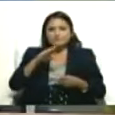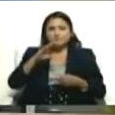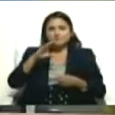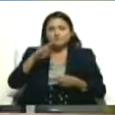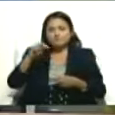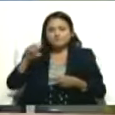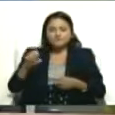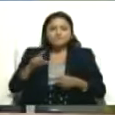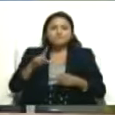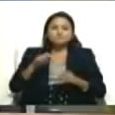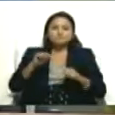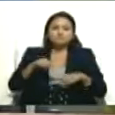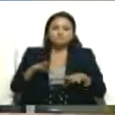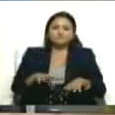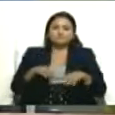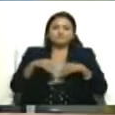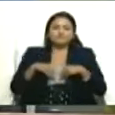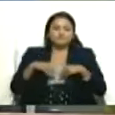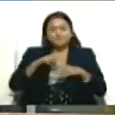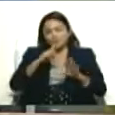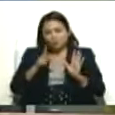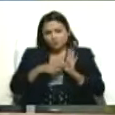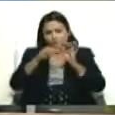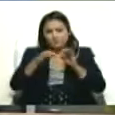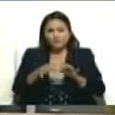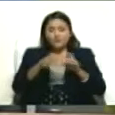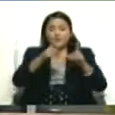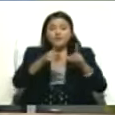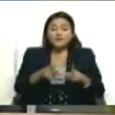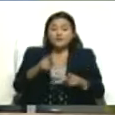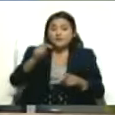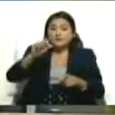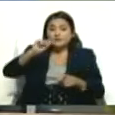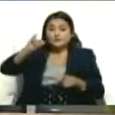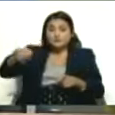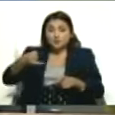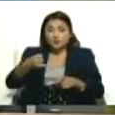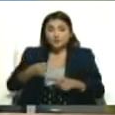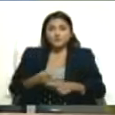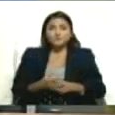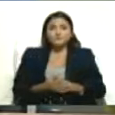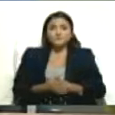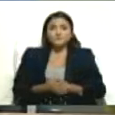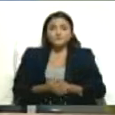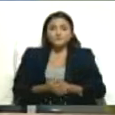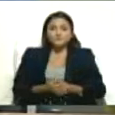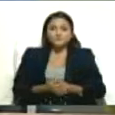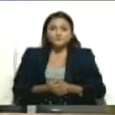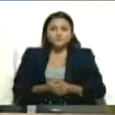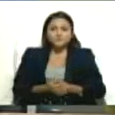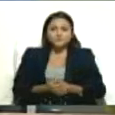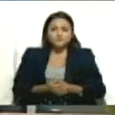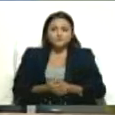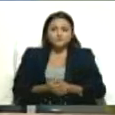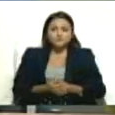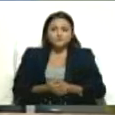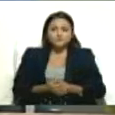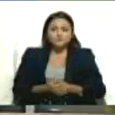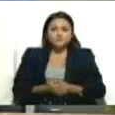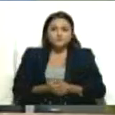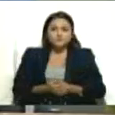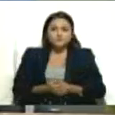acata por unanimidad esta decisión soberana de la Sala Constitucional del Tribunal Supremo de